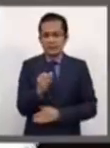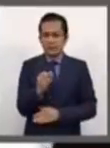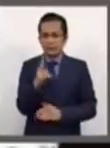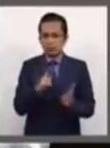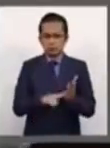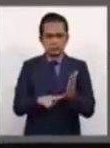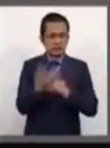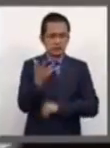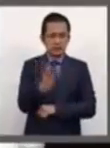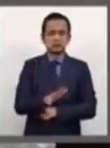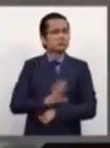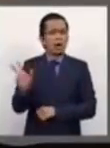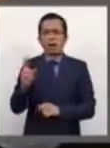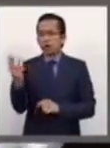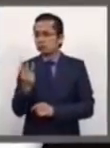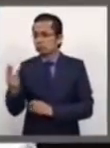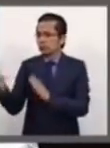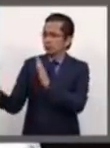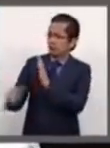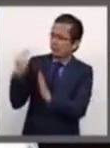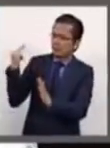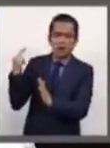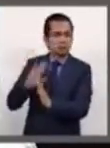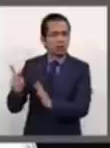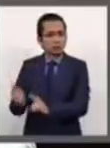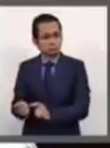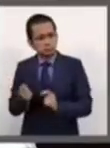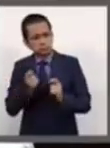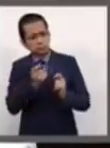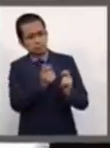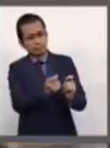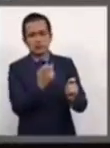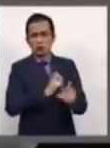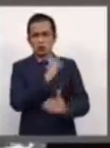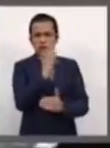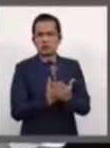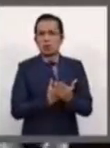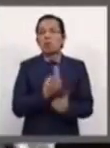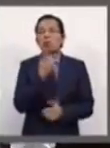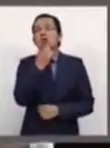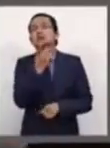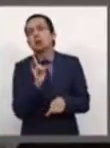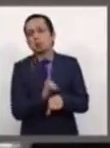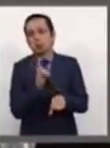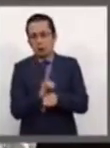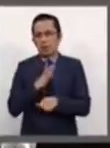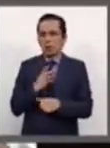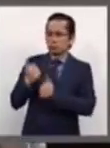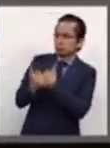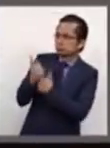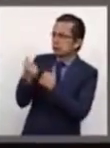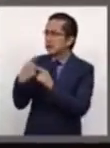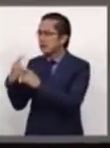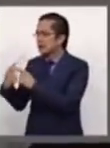ese contrato y se le entrega bajo una supuesta subasta pública, donde en esa subasta Pemex